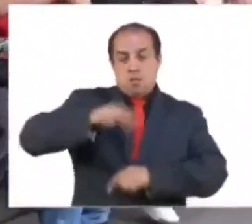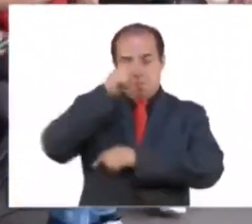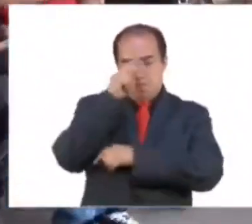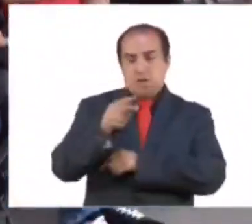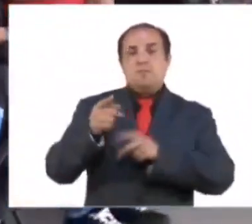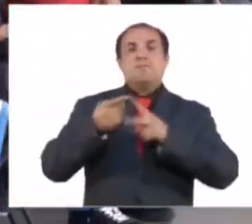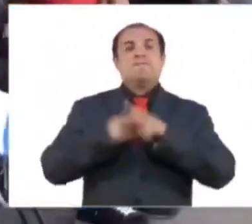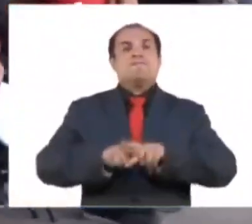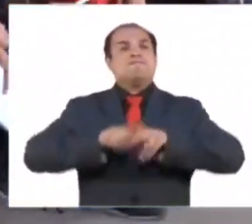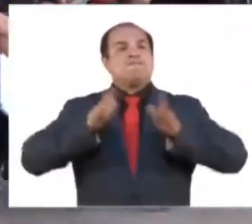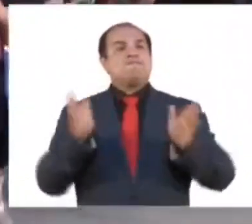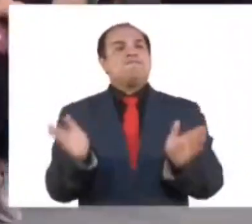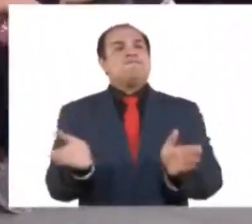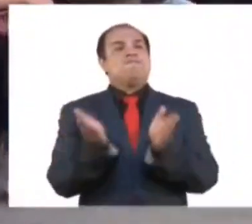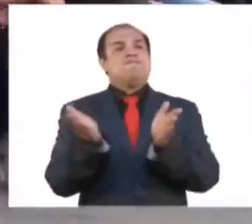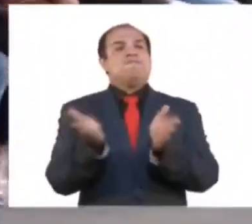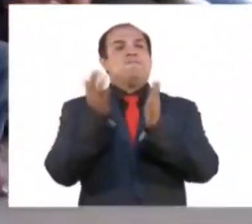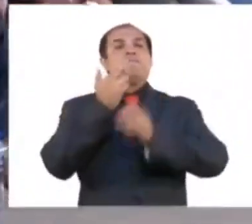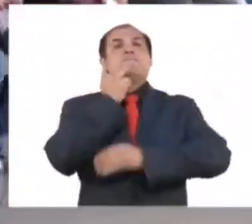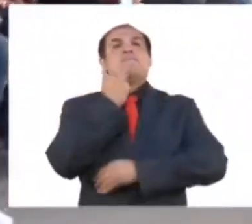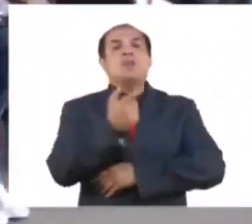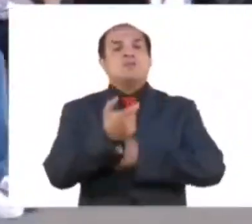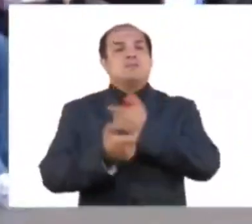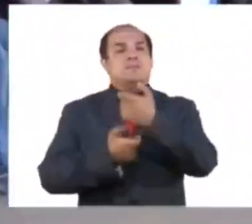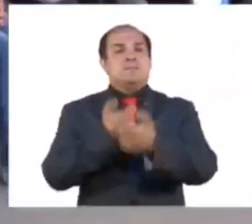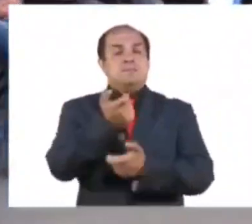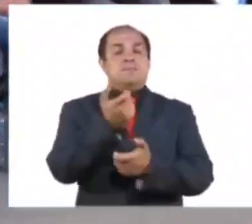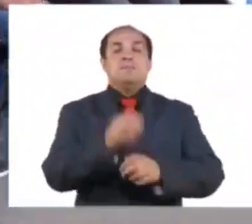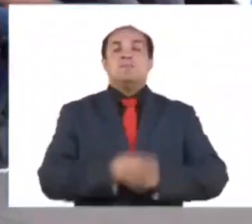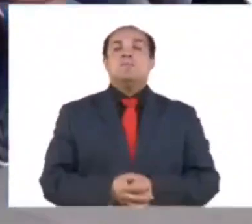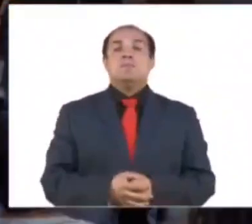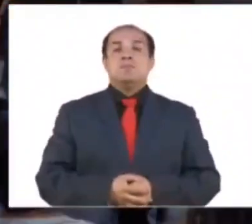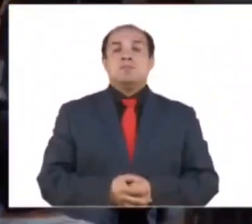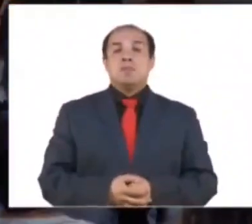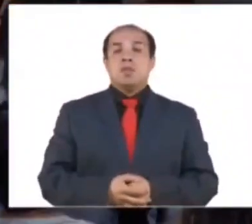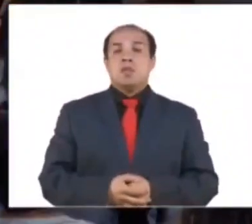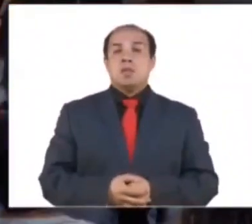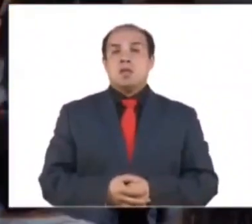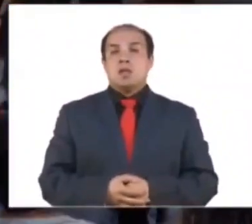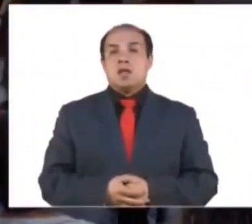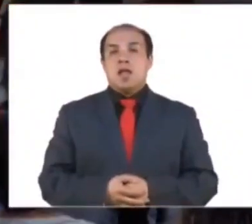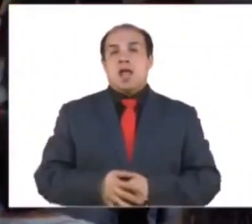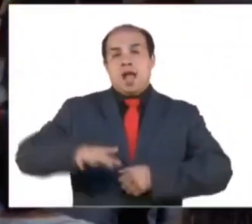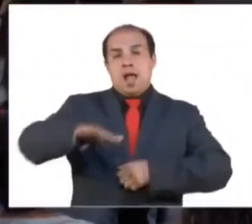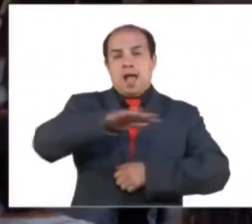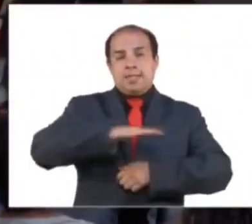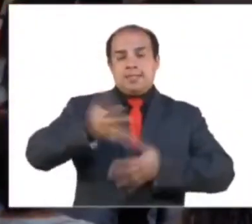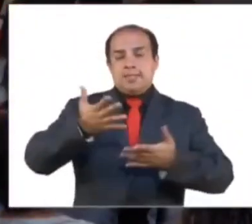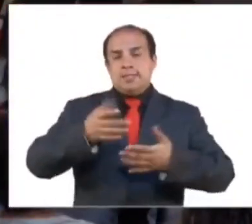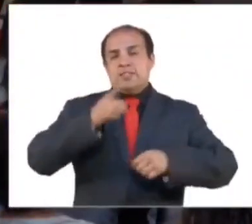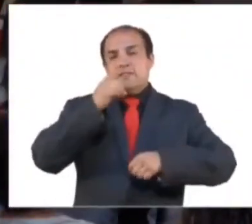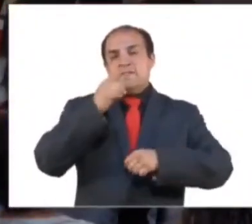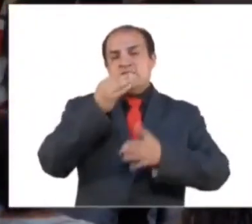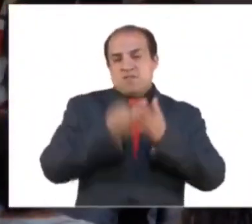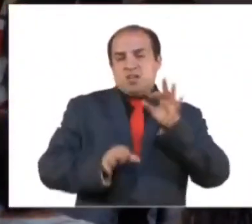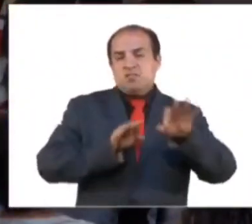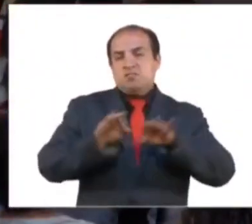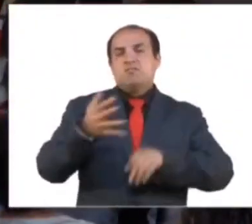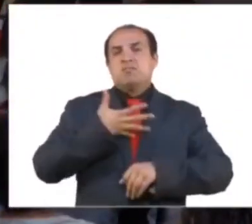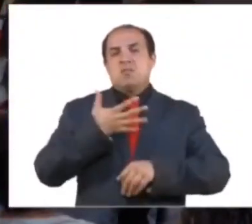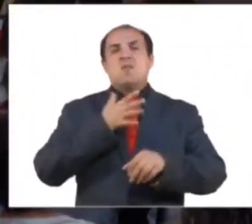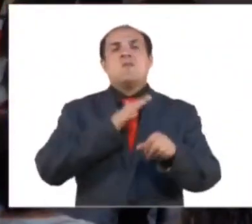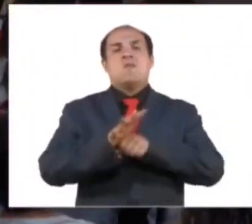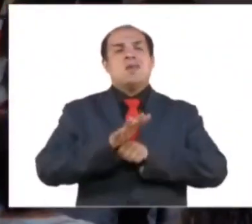nos empezamos a recuperar. Uno de los principales sectores que siguen siendo afectados por el desempleo son